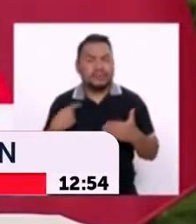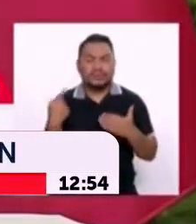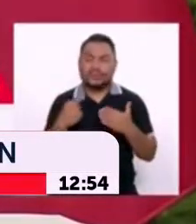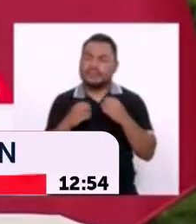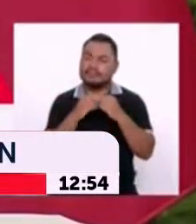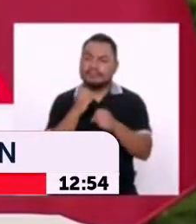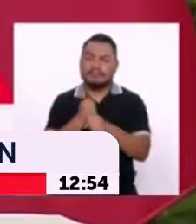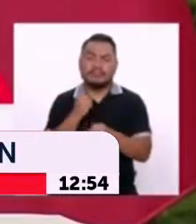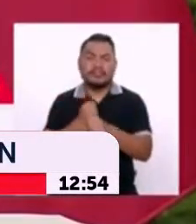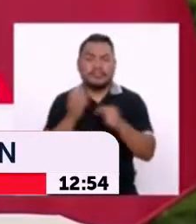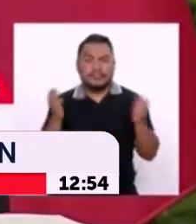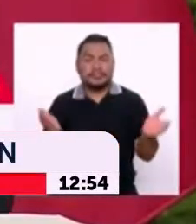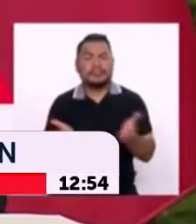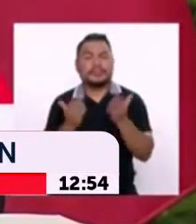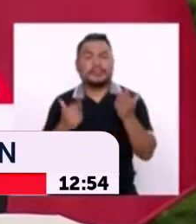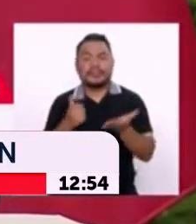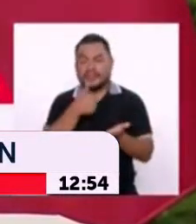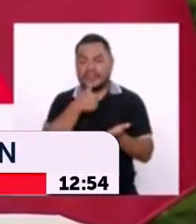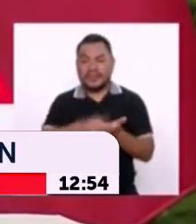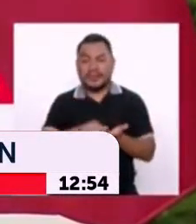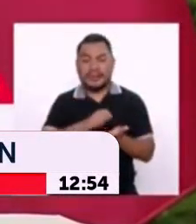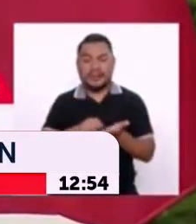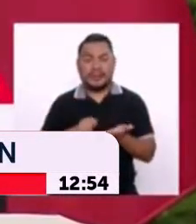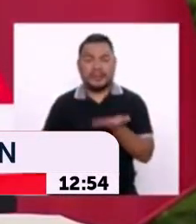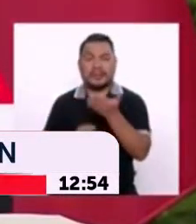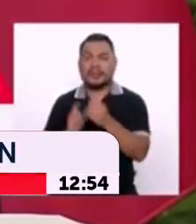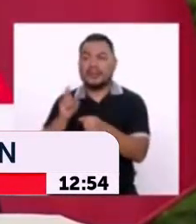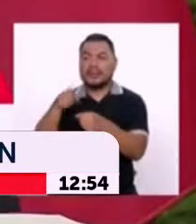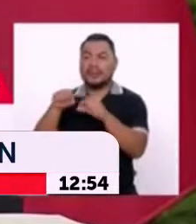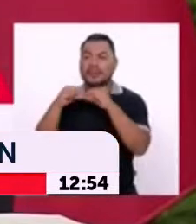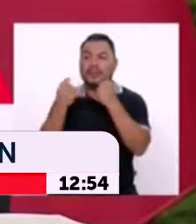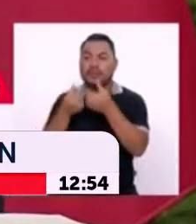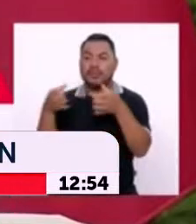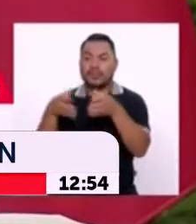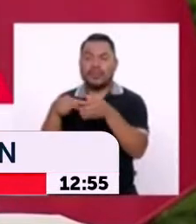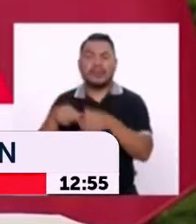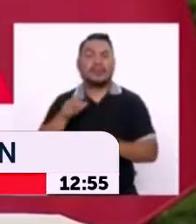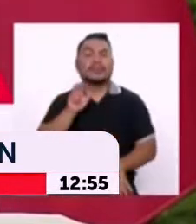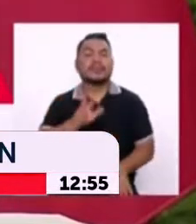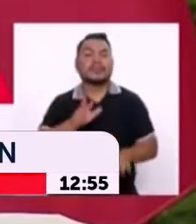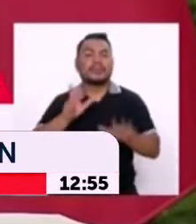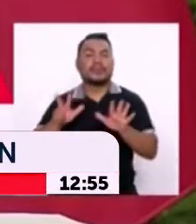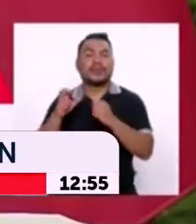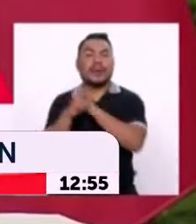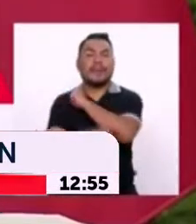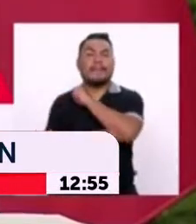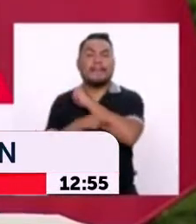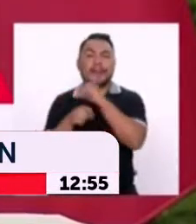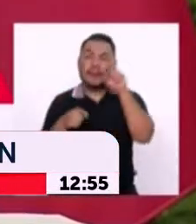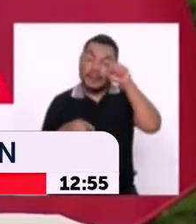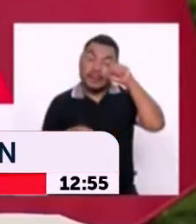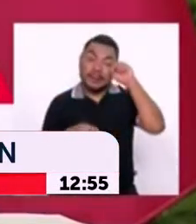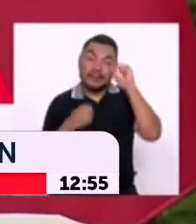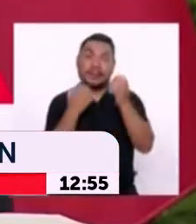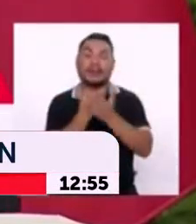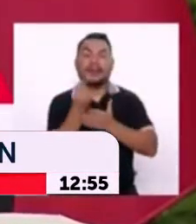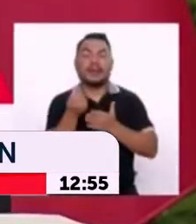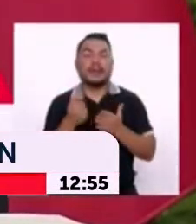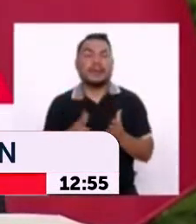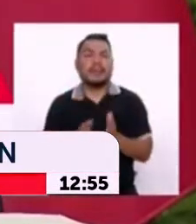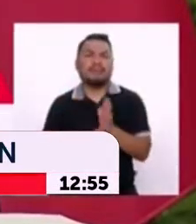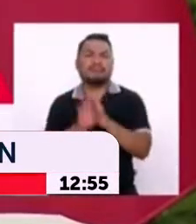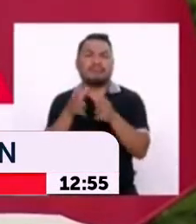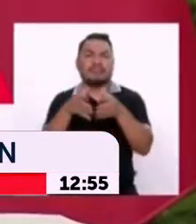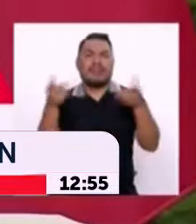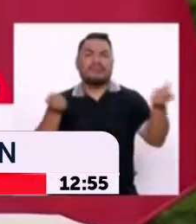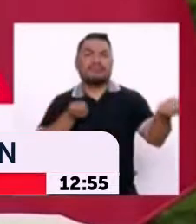todo aquello que lleve el Perú a formar este grupo que está constituido por 38 países que son las economías más grandes